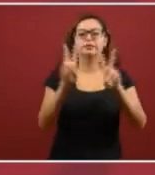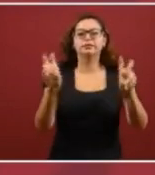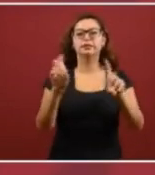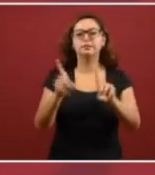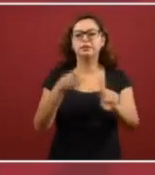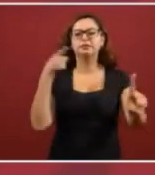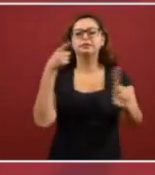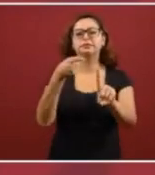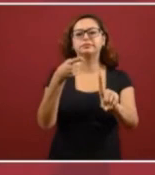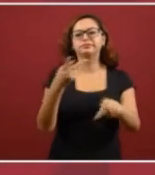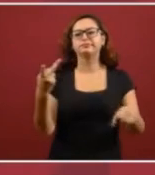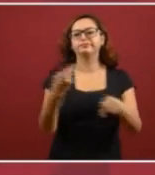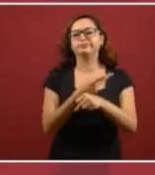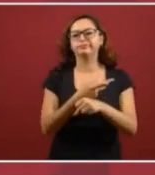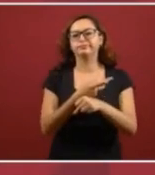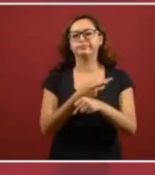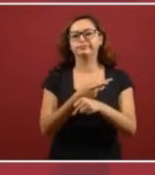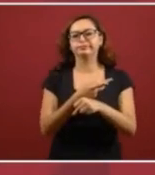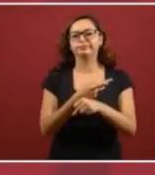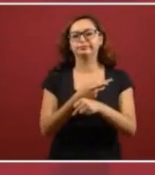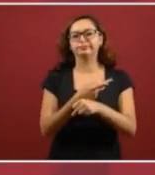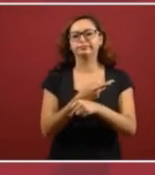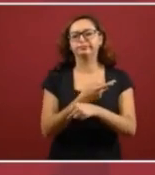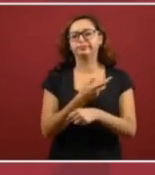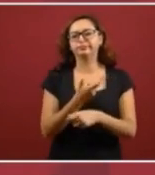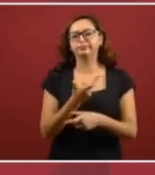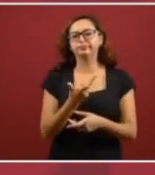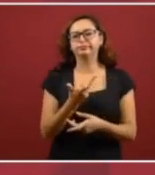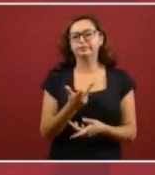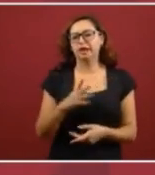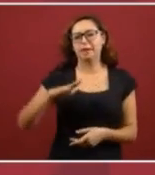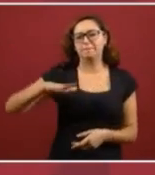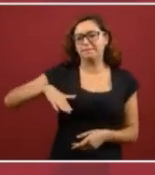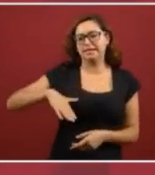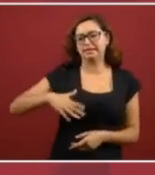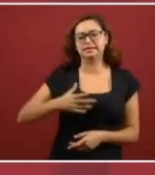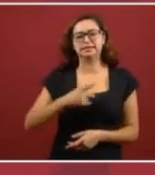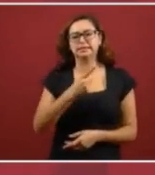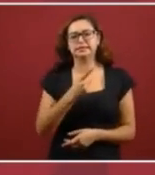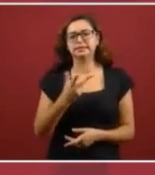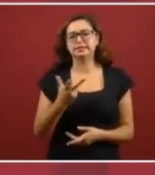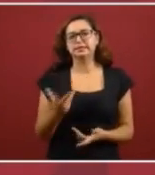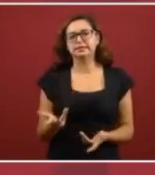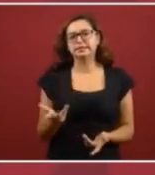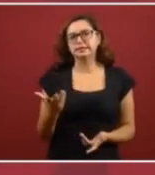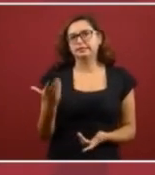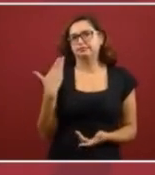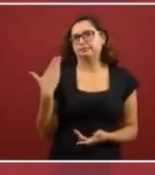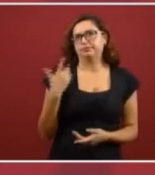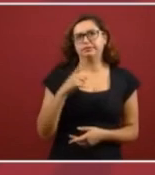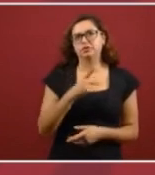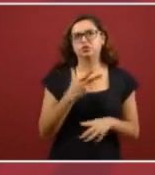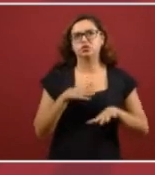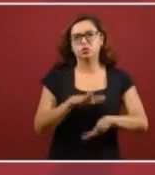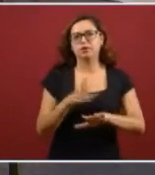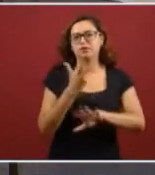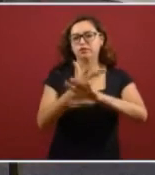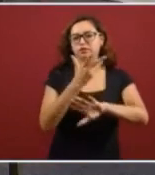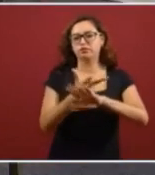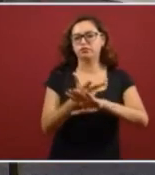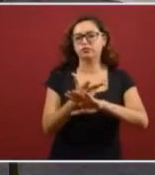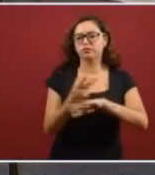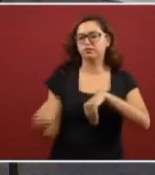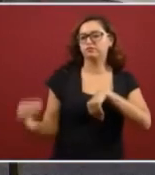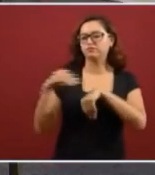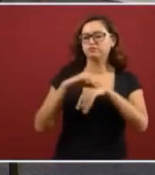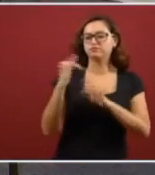alcances regarding the, del tema the reciente matter, de algunas disposiciones relativas al acero regarding y a the